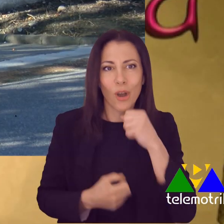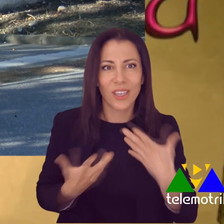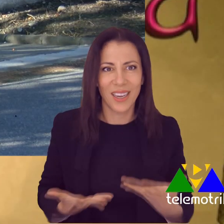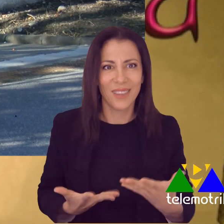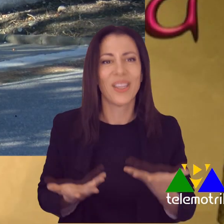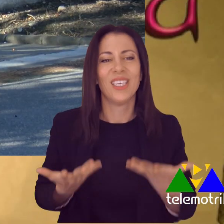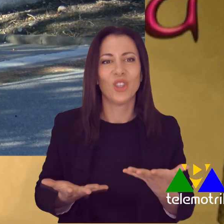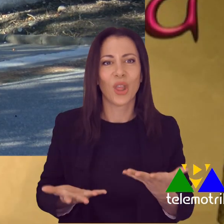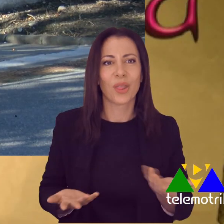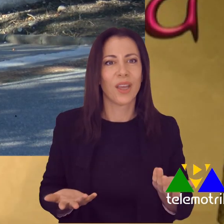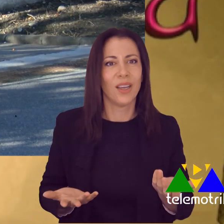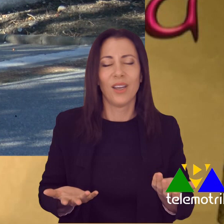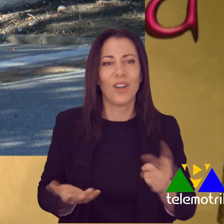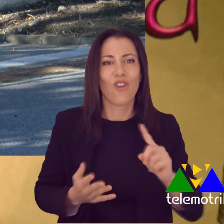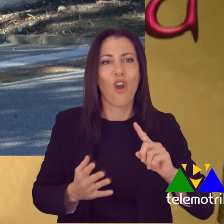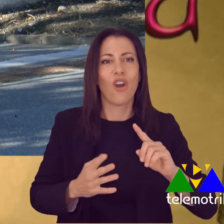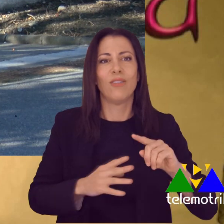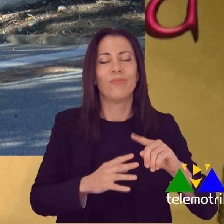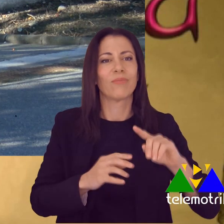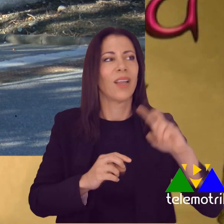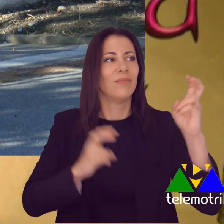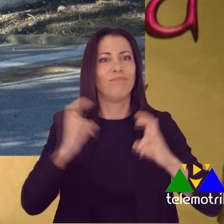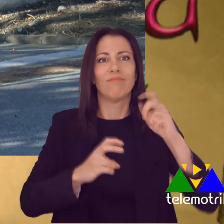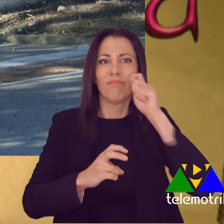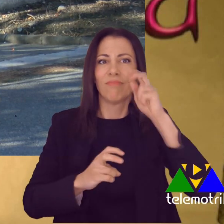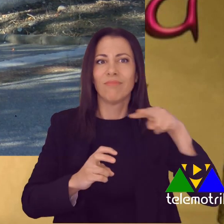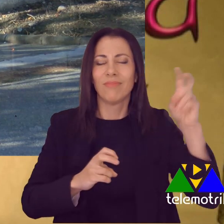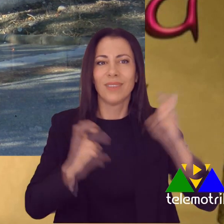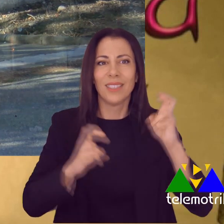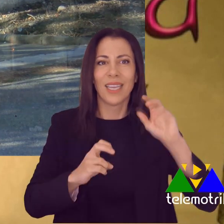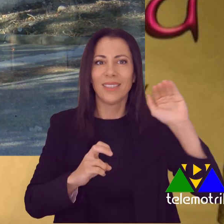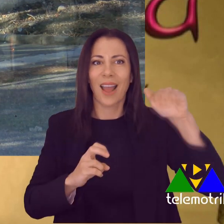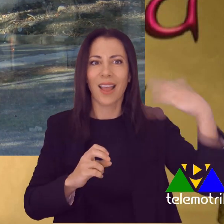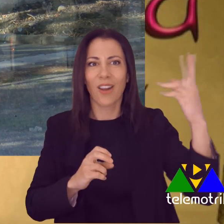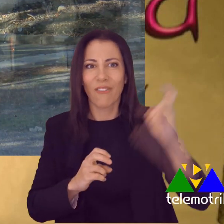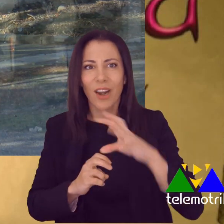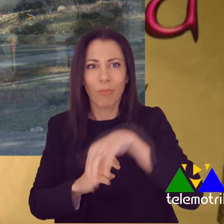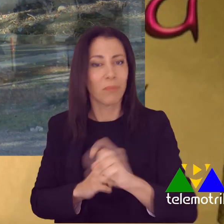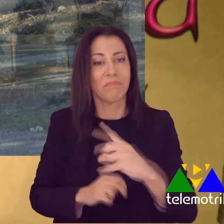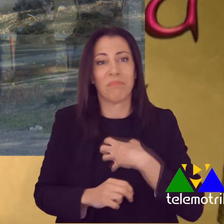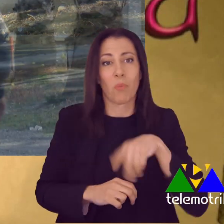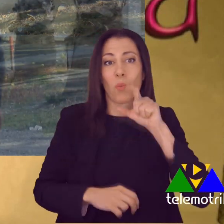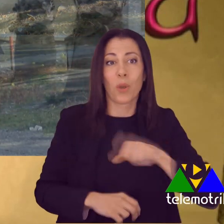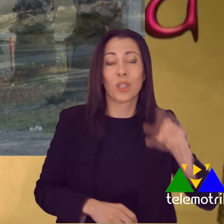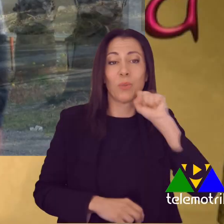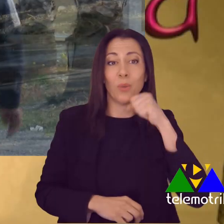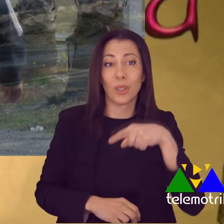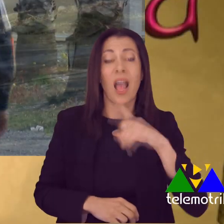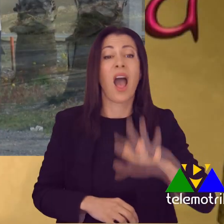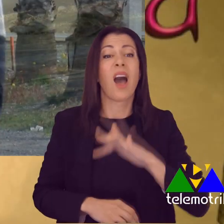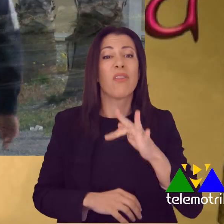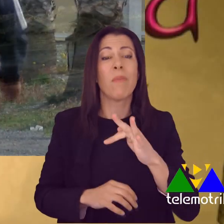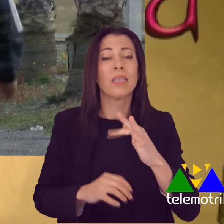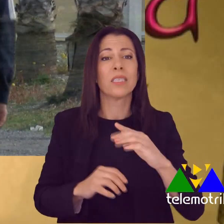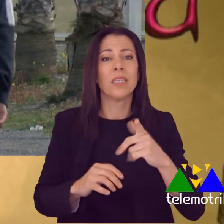Claro. Con lo cual no tuvo trascendencia exterior, ¿no? Y además estaba incomunicado, porque el acceso hacia